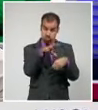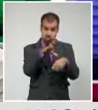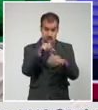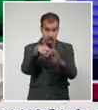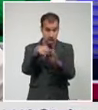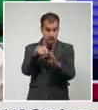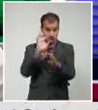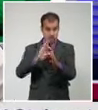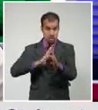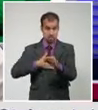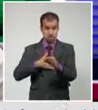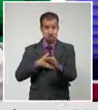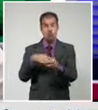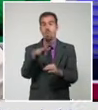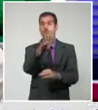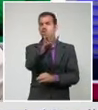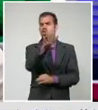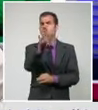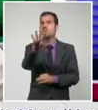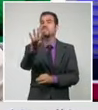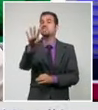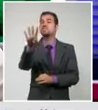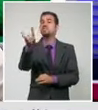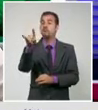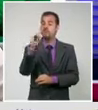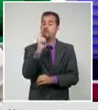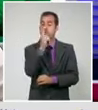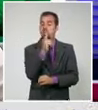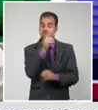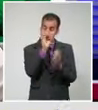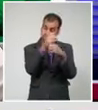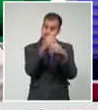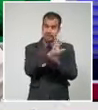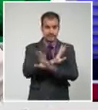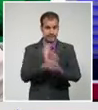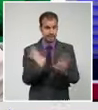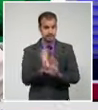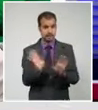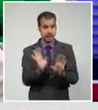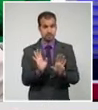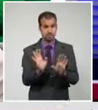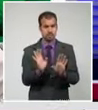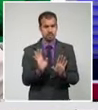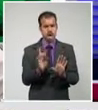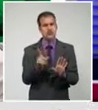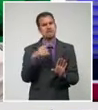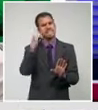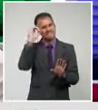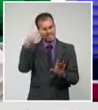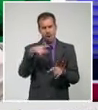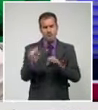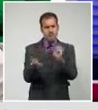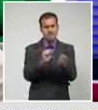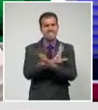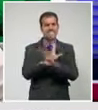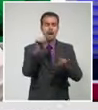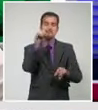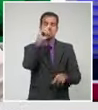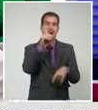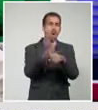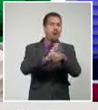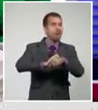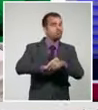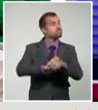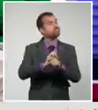a 449 muestras. No podemos decir que esté totalmente controlada, pero realmente